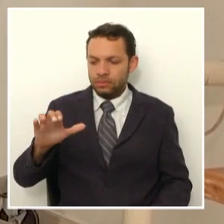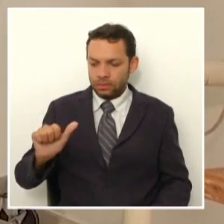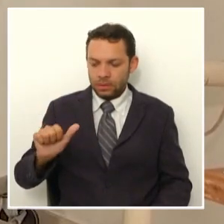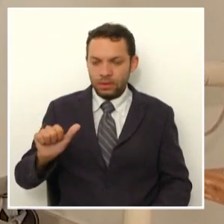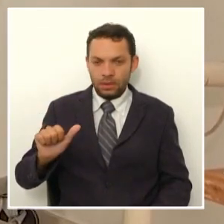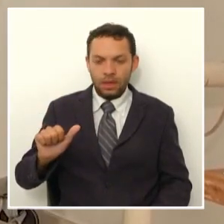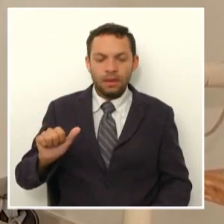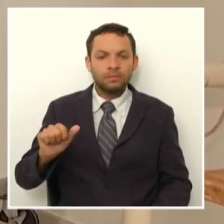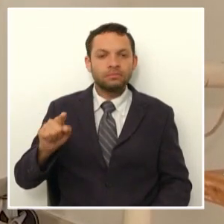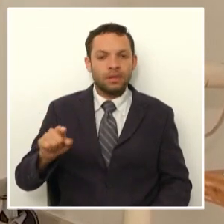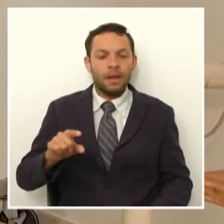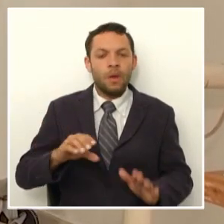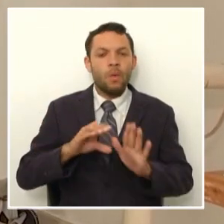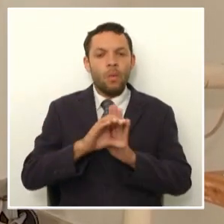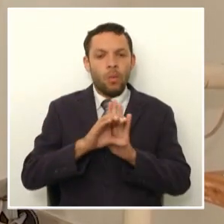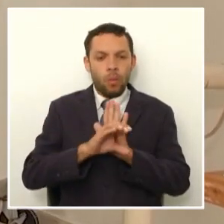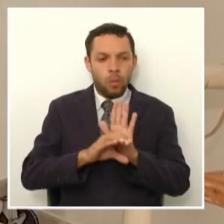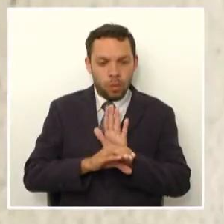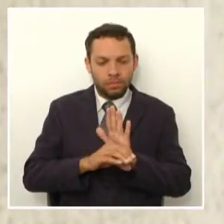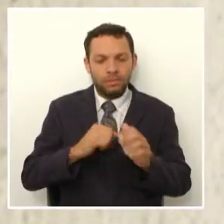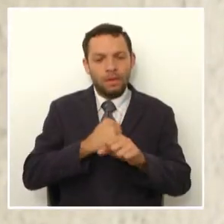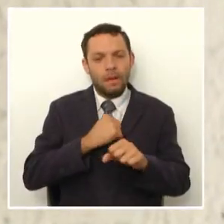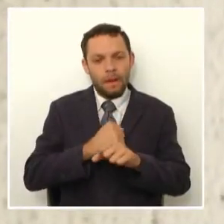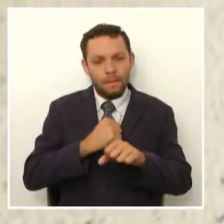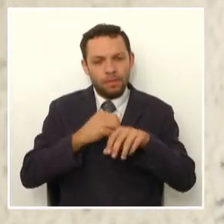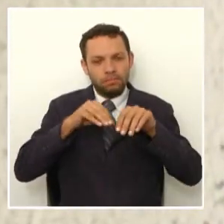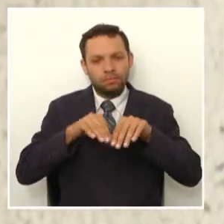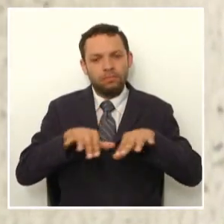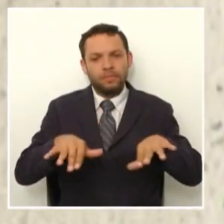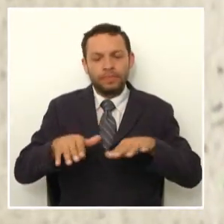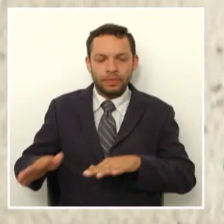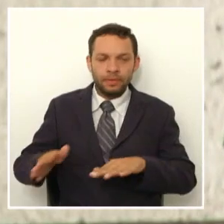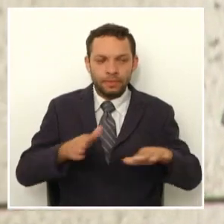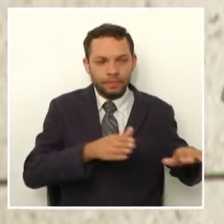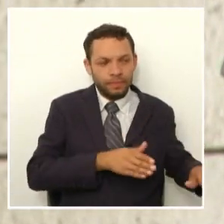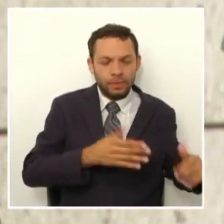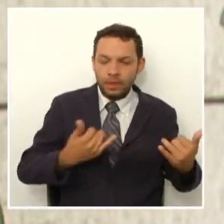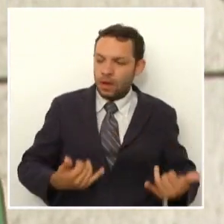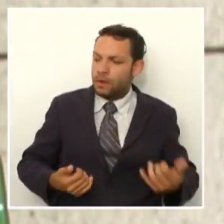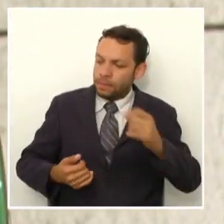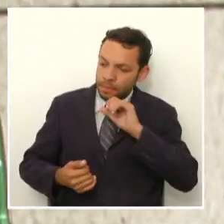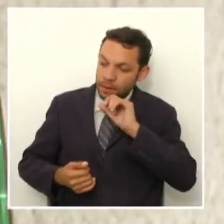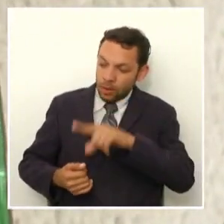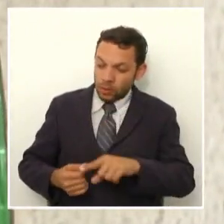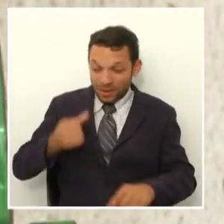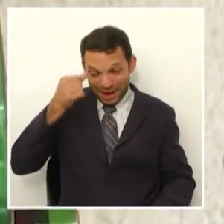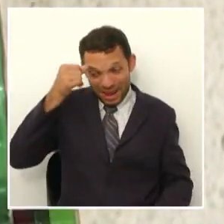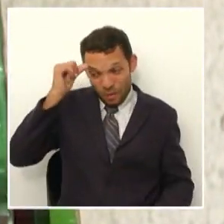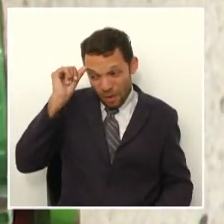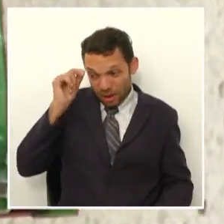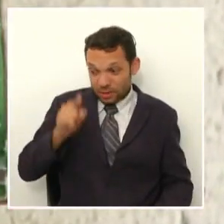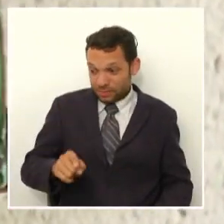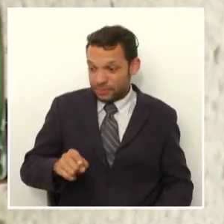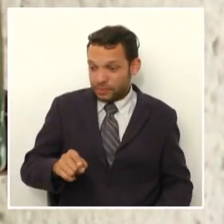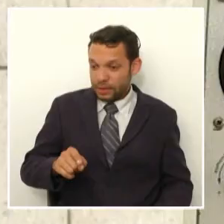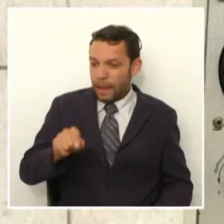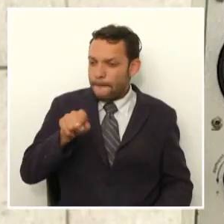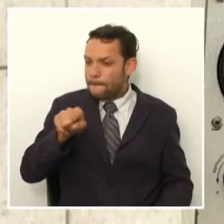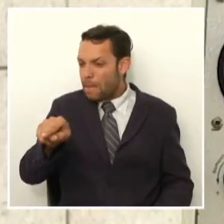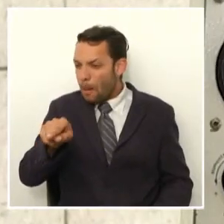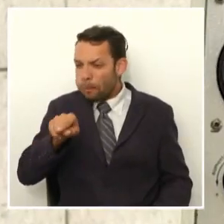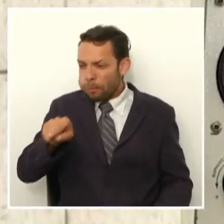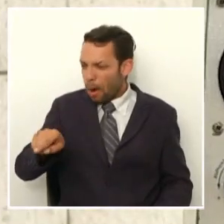pequeño, creo que hemos hecho alguna labor. Bueno, ¿y qué recuerdos le trae estas máquinas que son de